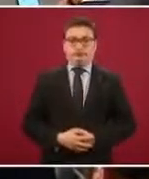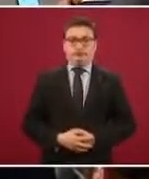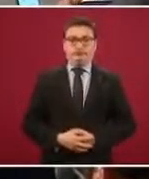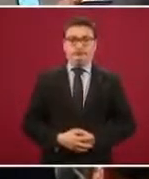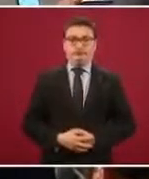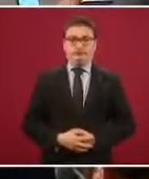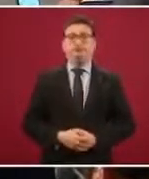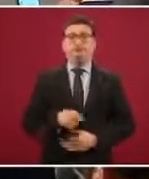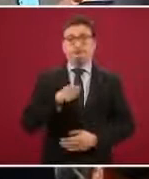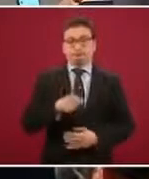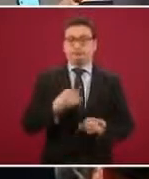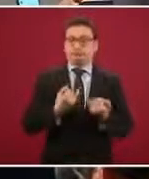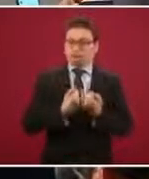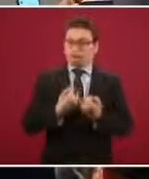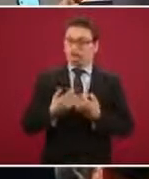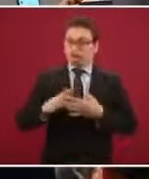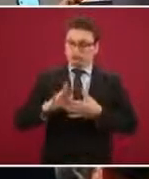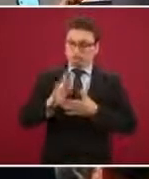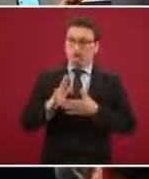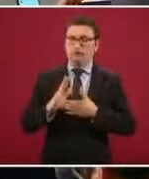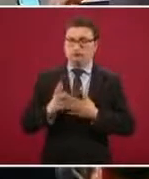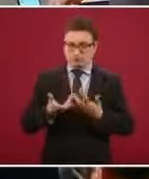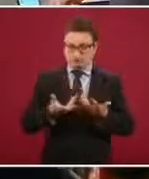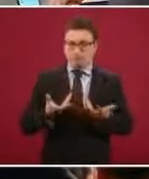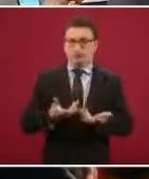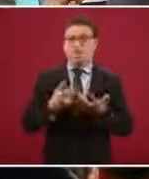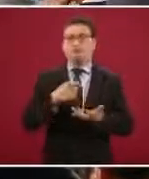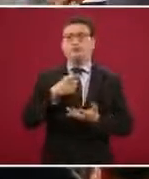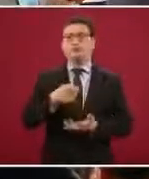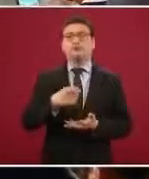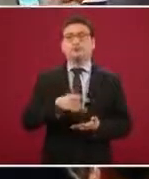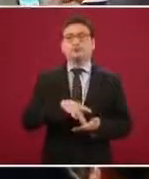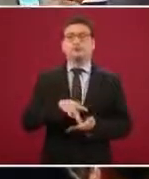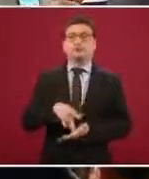se ha comprometido a entregarnos